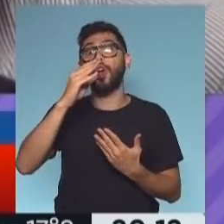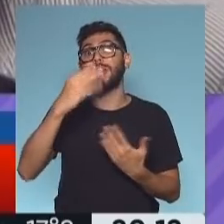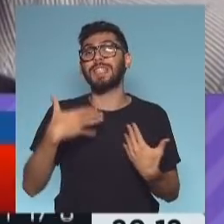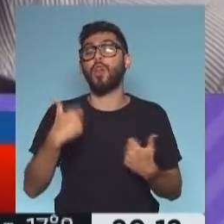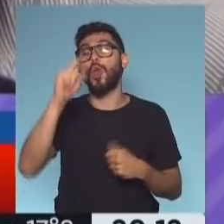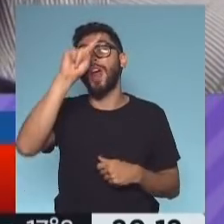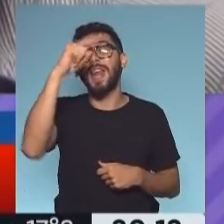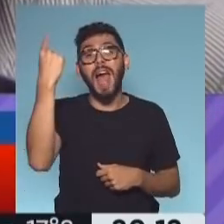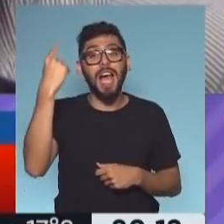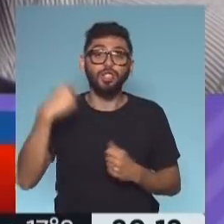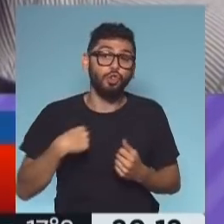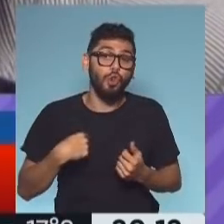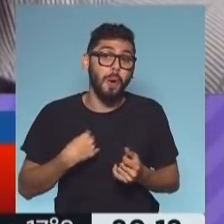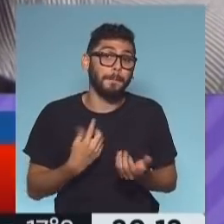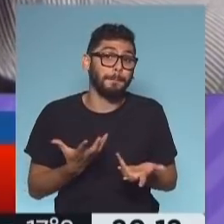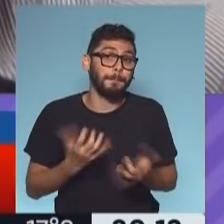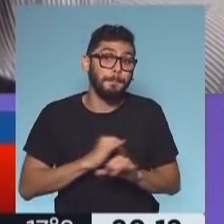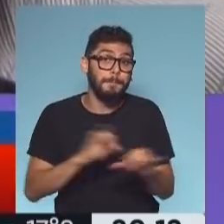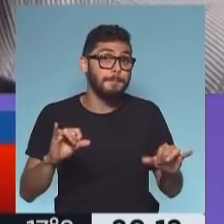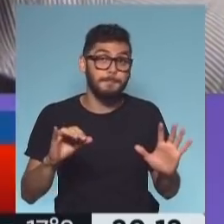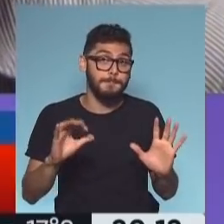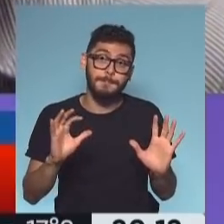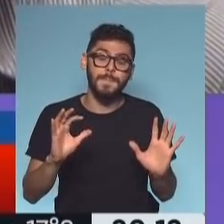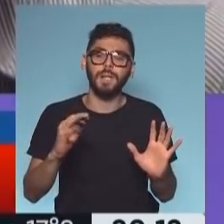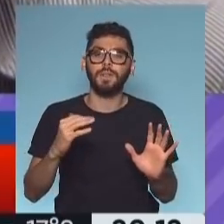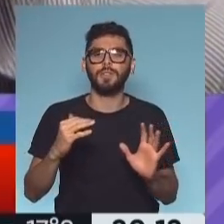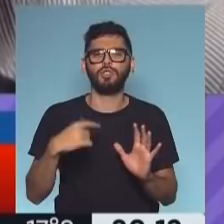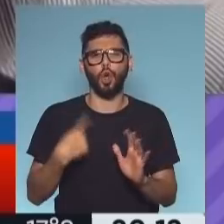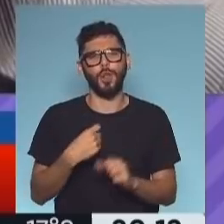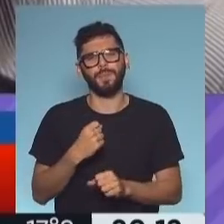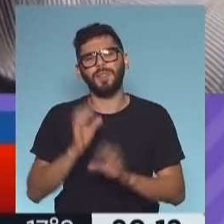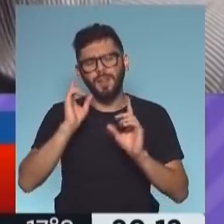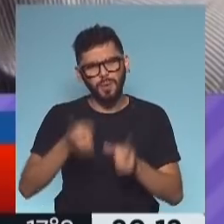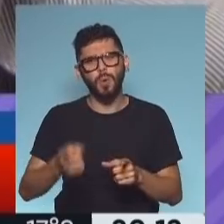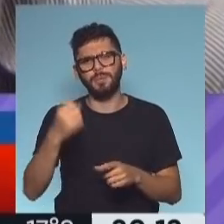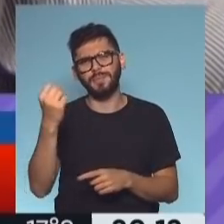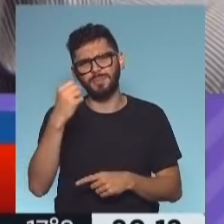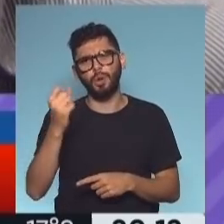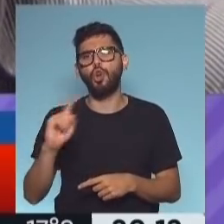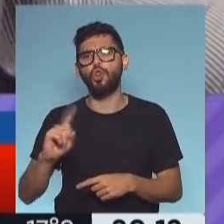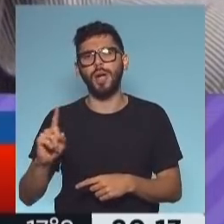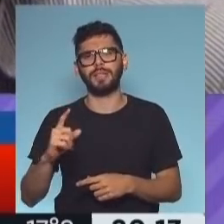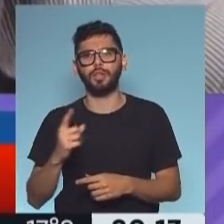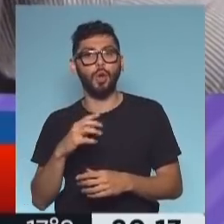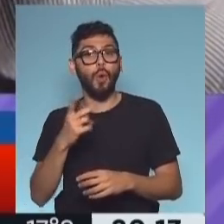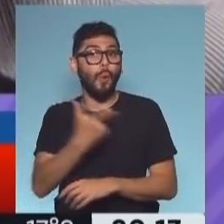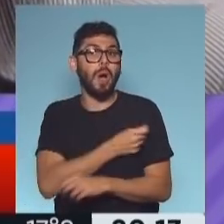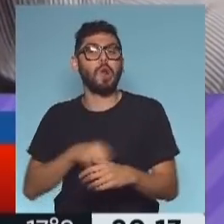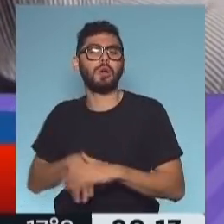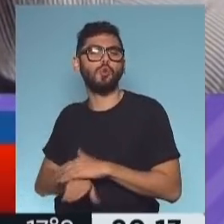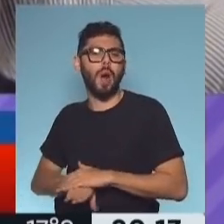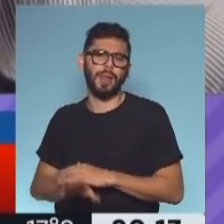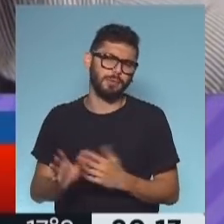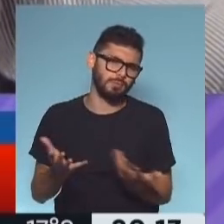yo no puedo adelantar demasiadas cosas, simplemente trabajamos. Por otro lado, también es importante, no vamos a estar guardando vacunas. Si tenemos